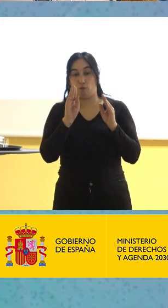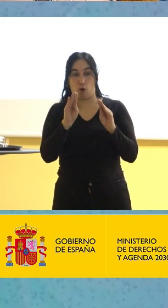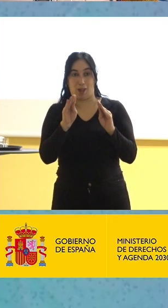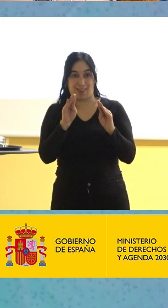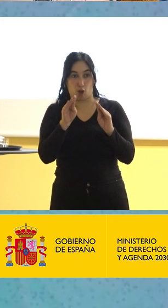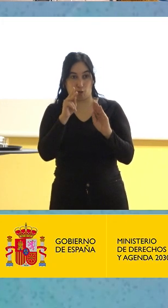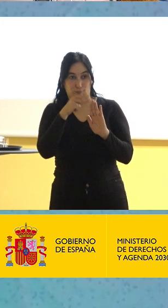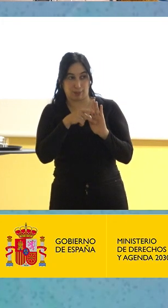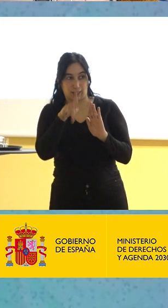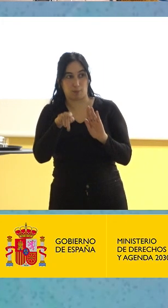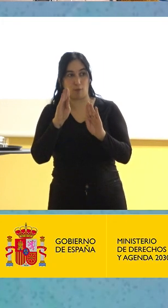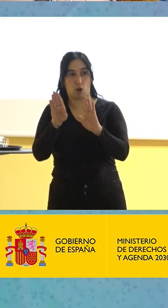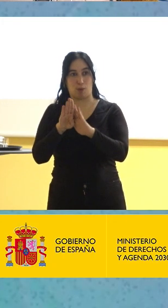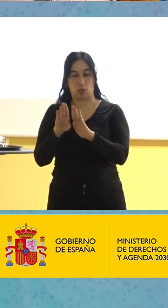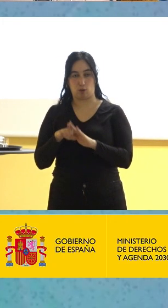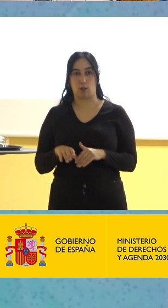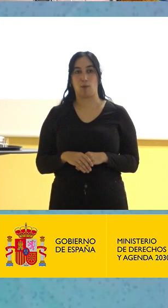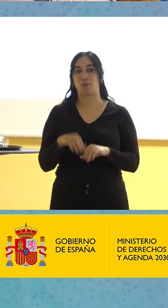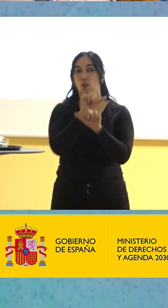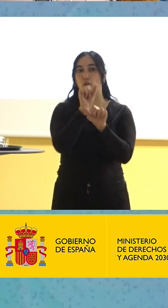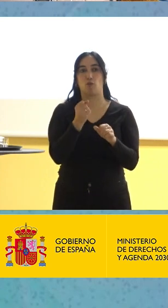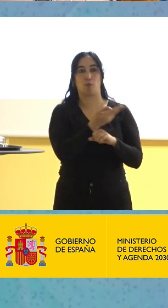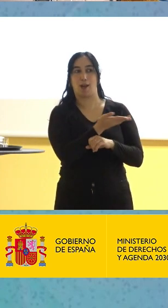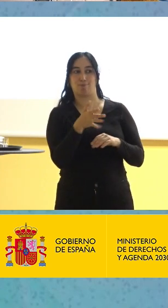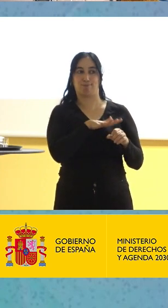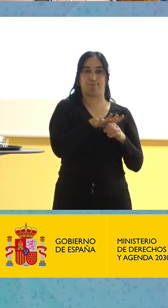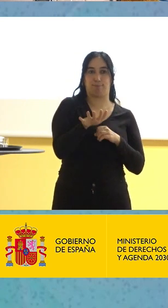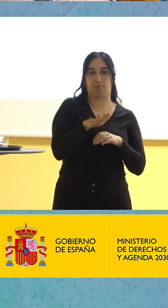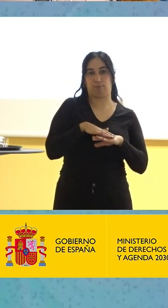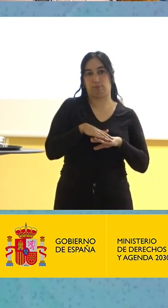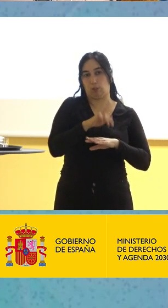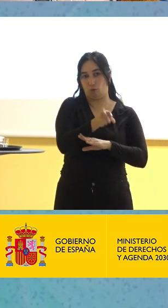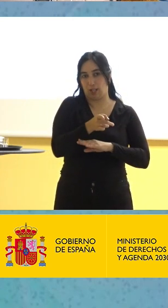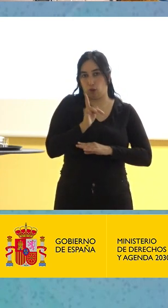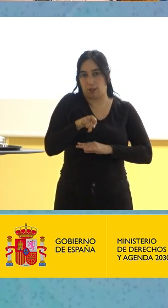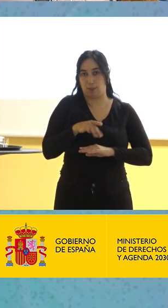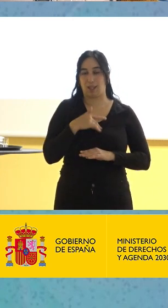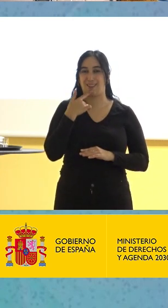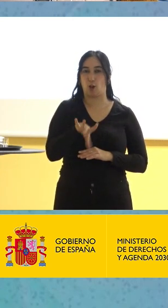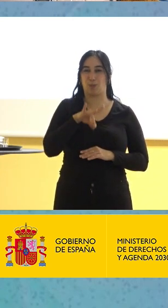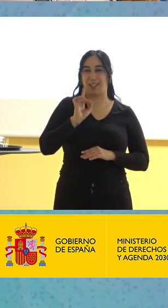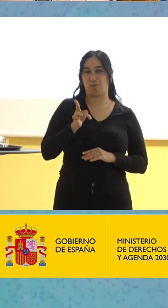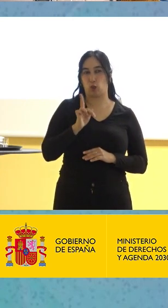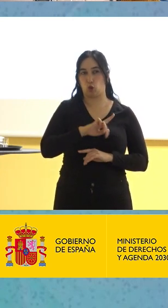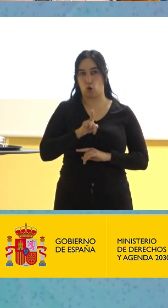en la formación continua, ¿no?, y de una forma transversal y obligatoria, no simplemente optativa.